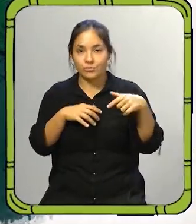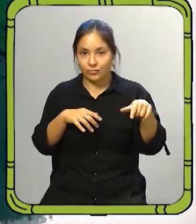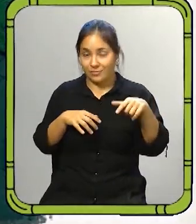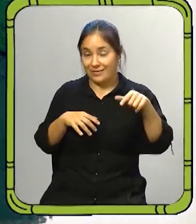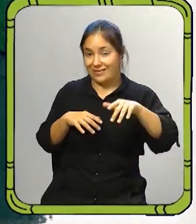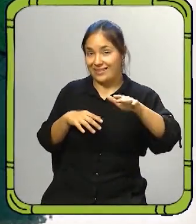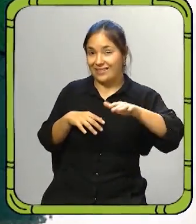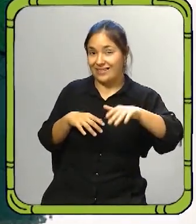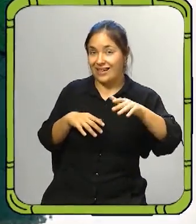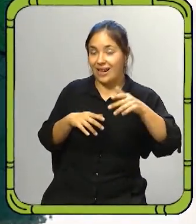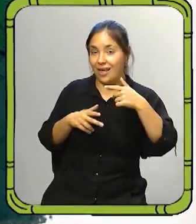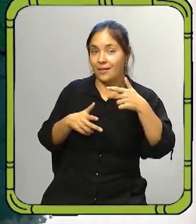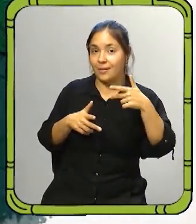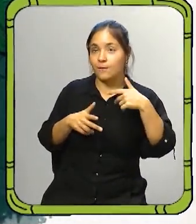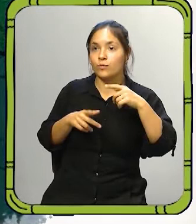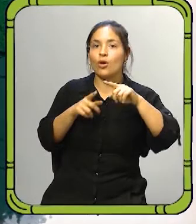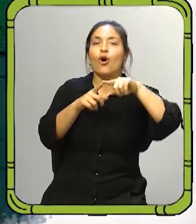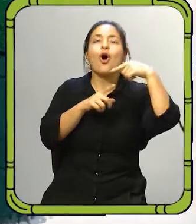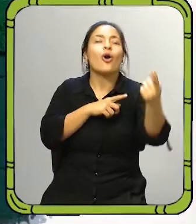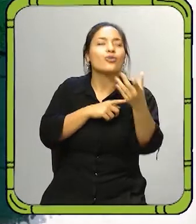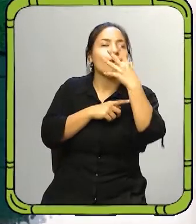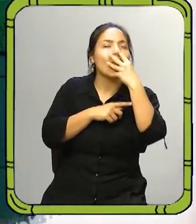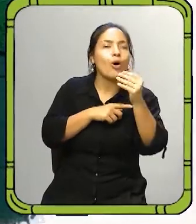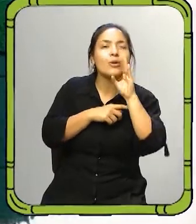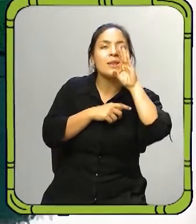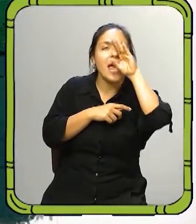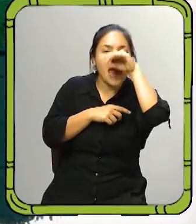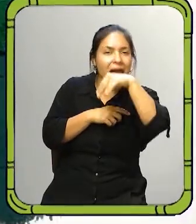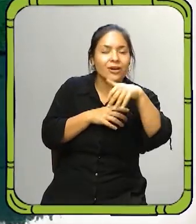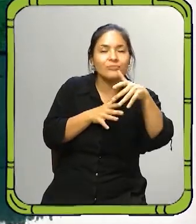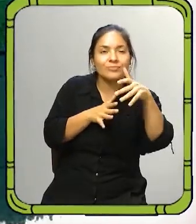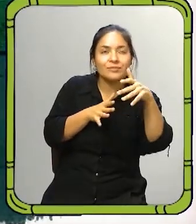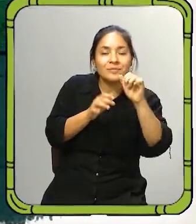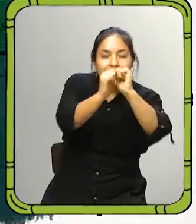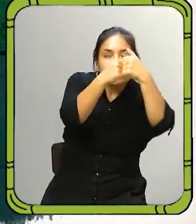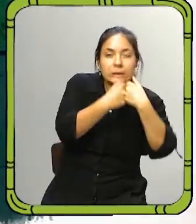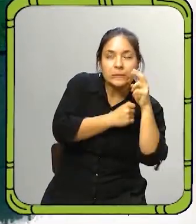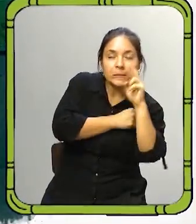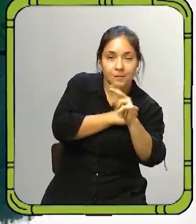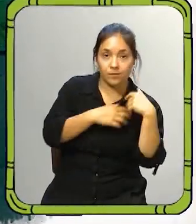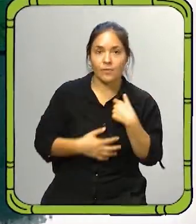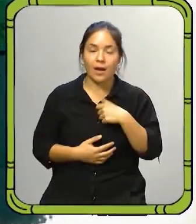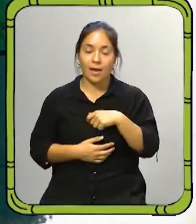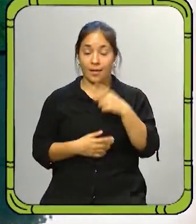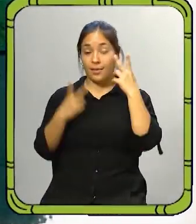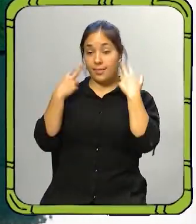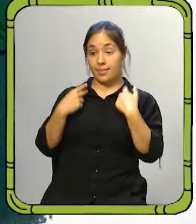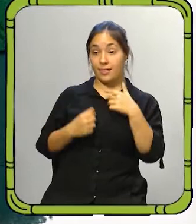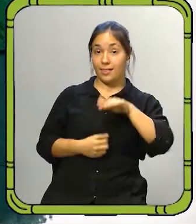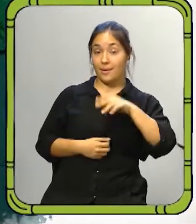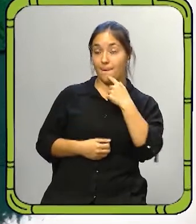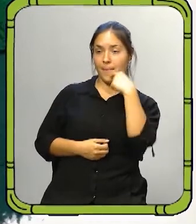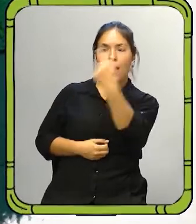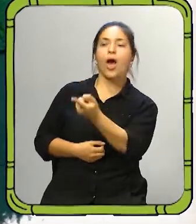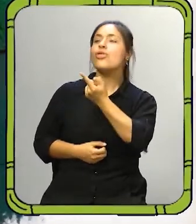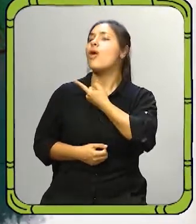Escondido entre unas mantas, el lobito negro también estaba temblando, imagínate. ¿A dónde vas?, le preguntó ella al lobo rojo con una